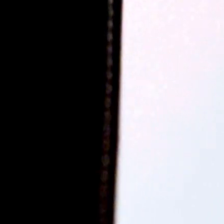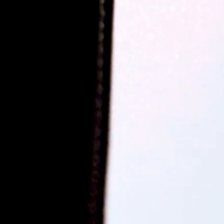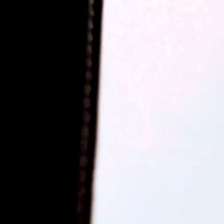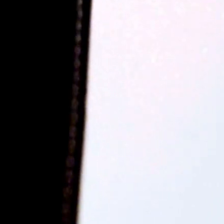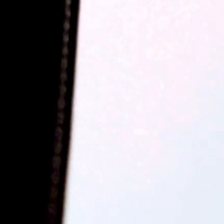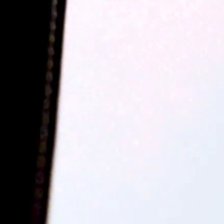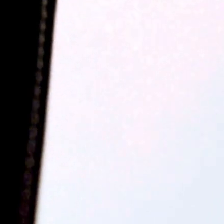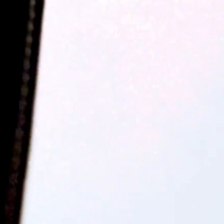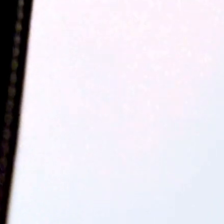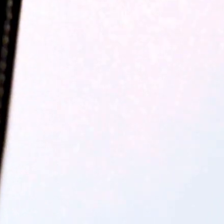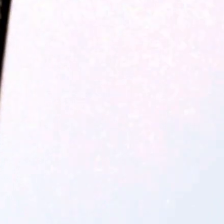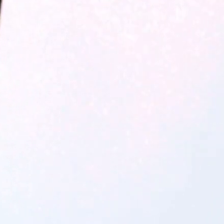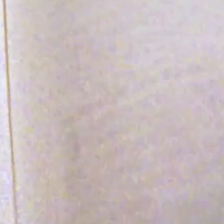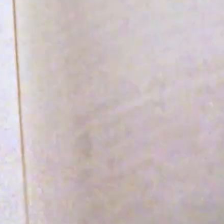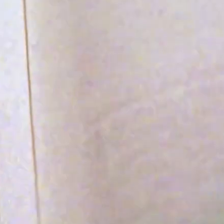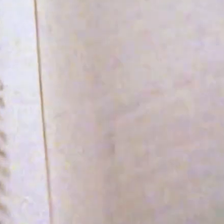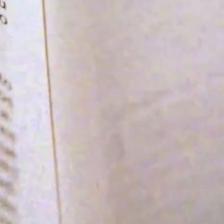para elogiarte.